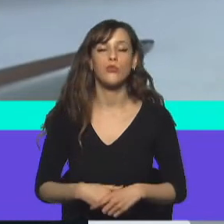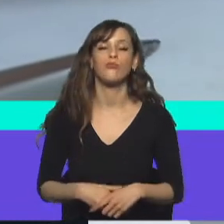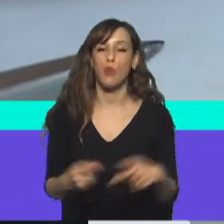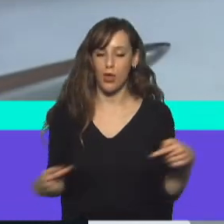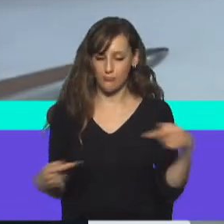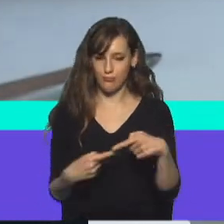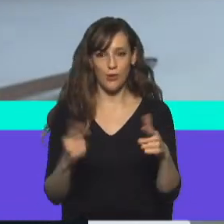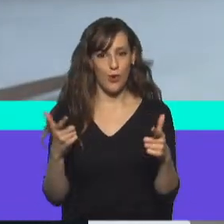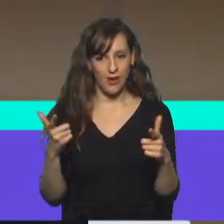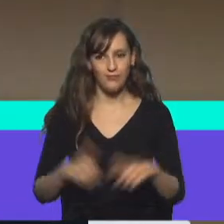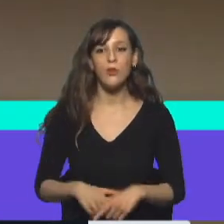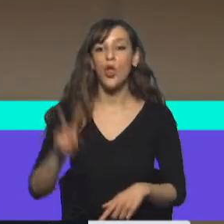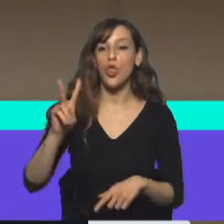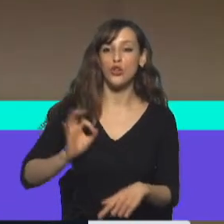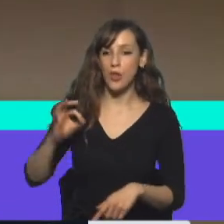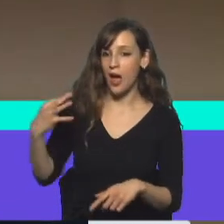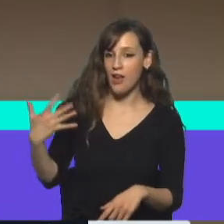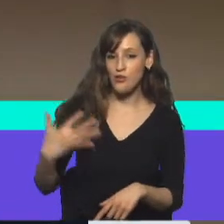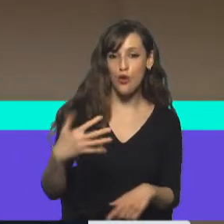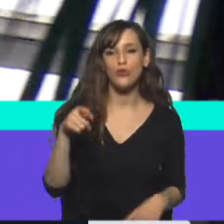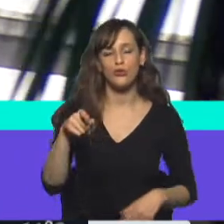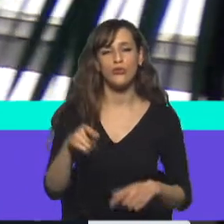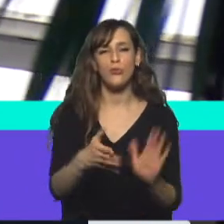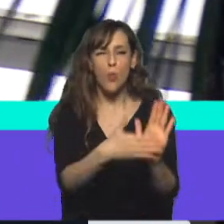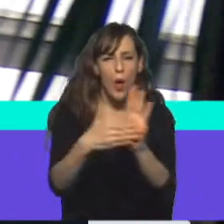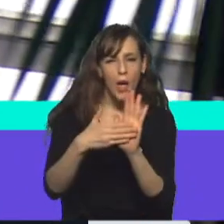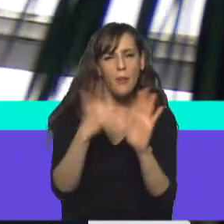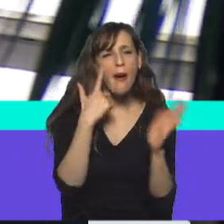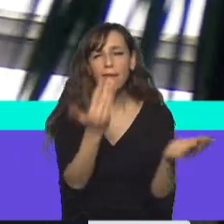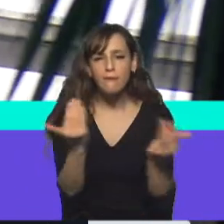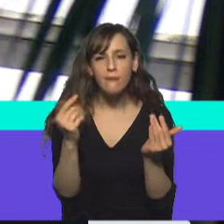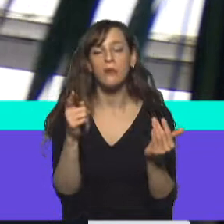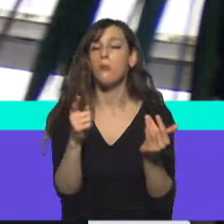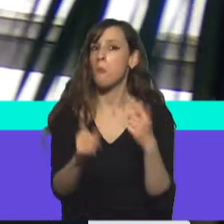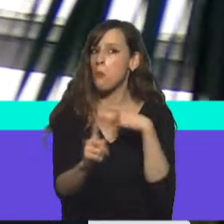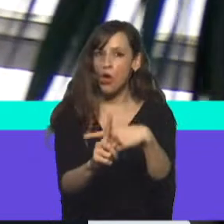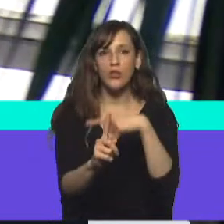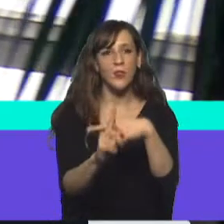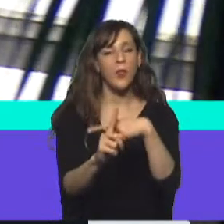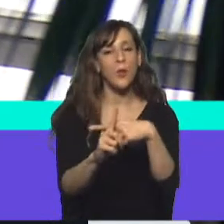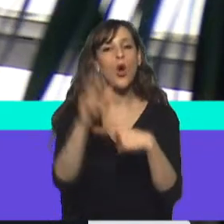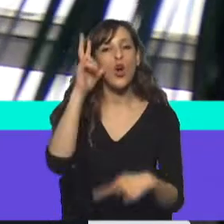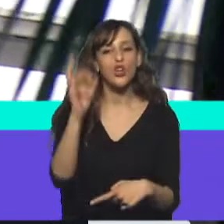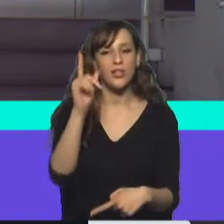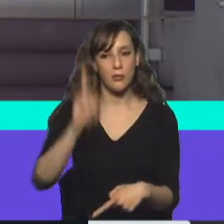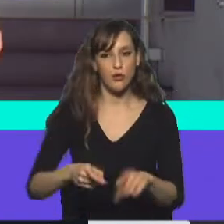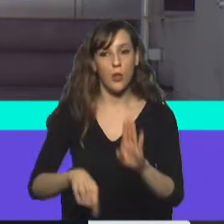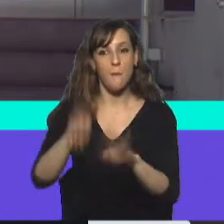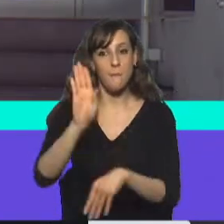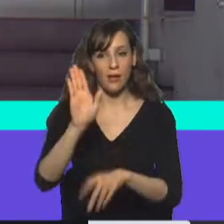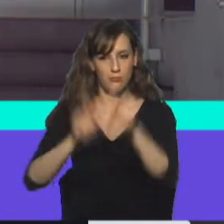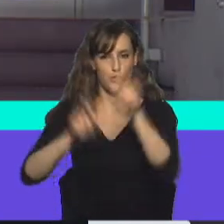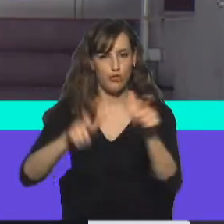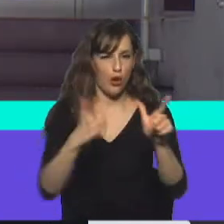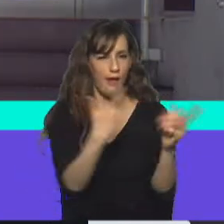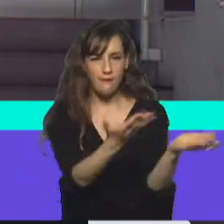últimos 2 años demostraron niveles de mejoría altamente satisfactorios con respuestas positivas en más del 80% de los casos estudiados